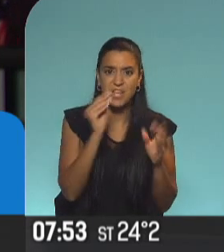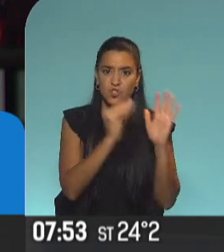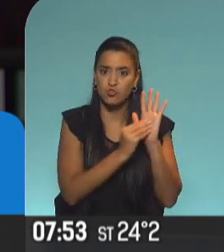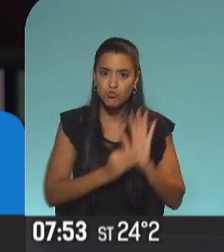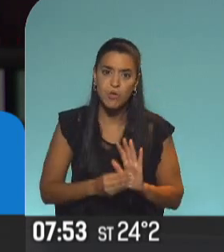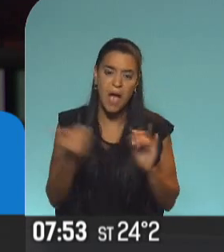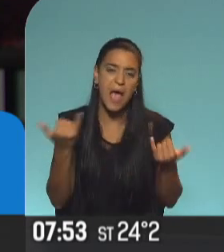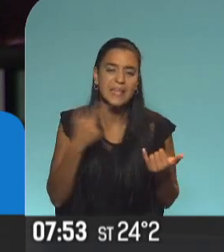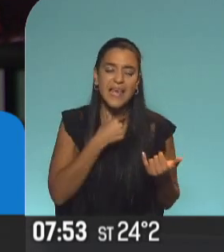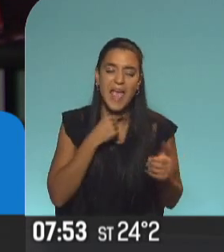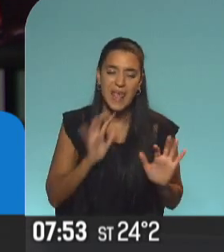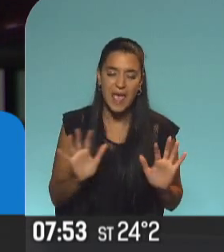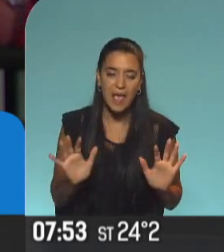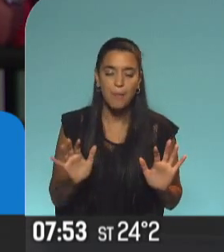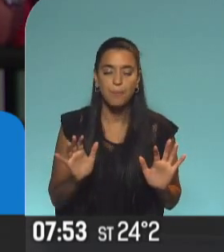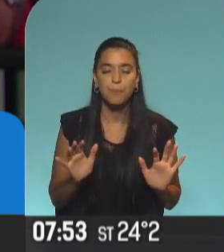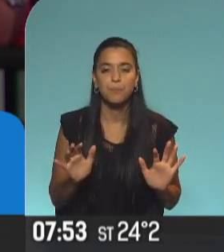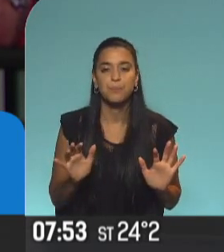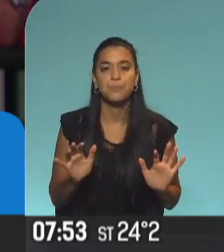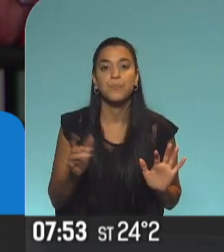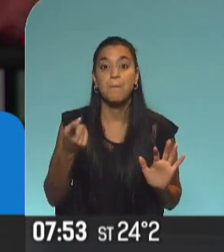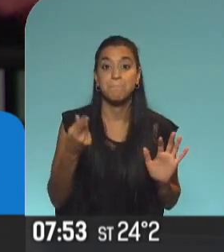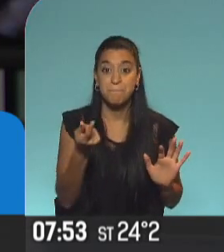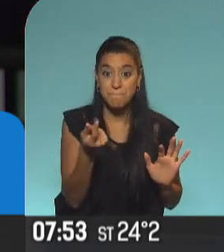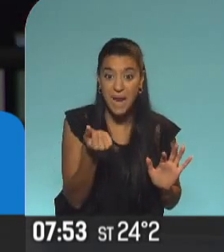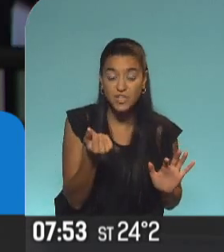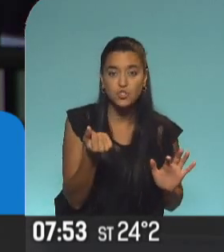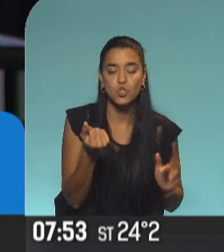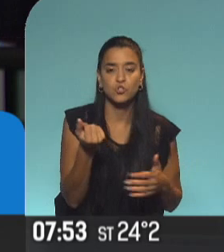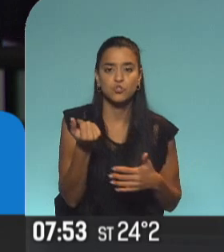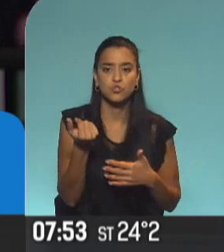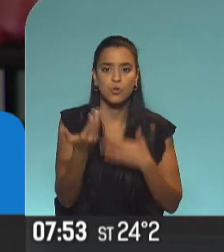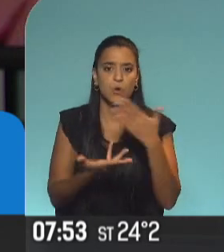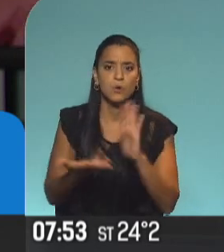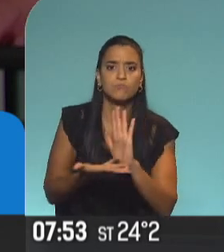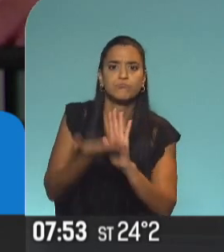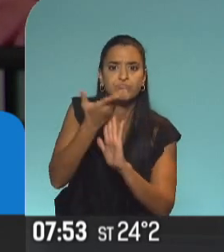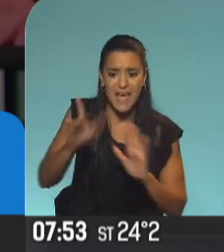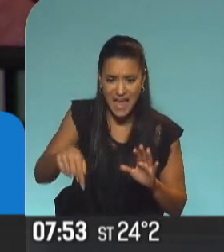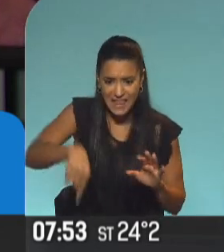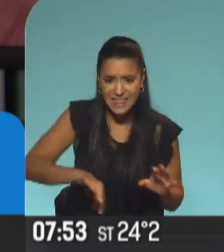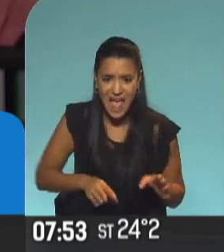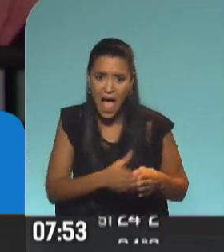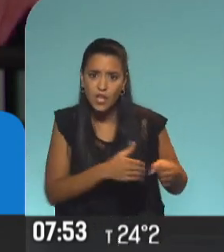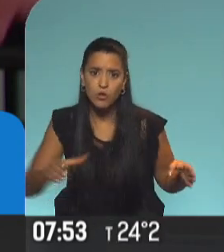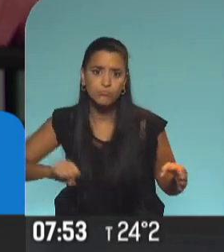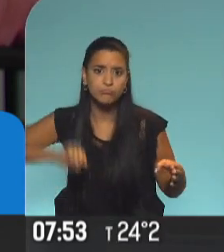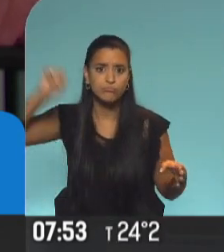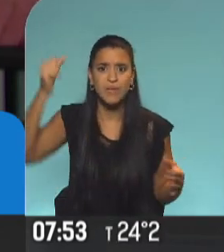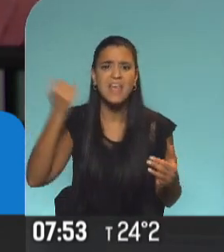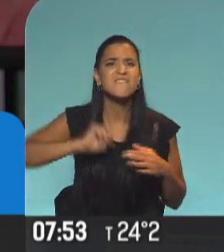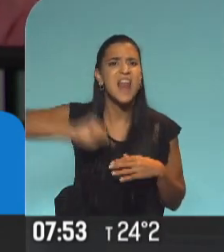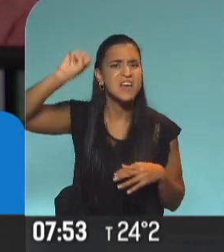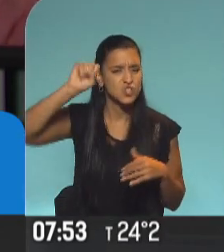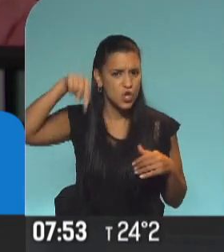conspiración permanente. O sea, no hay ningún motivo para que los precios hayan evolucionado de la manera que lo hicieron durante este año, y sin embargo están los niveles de inflación